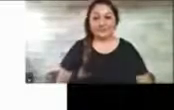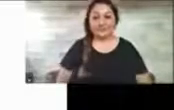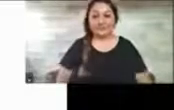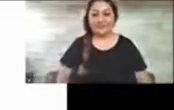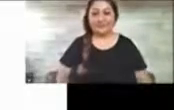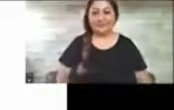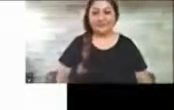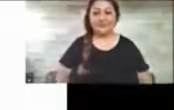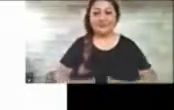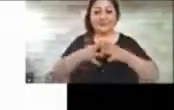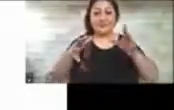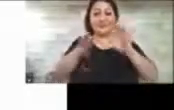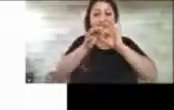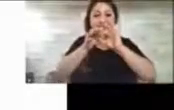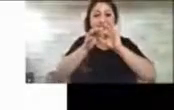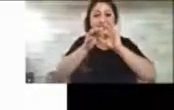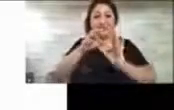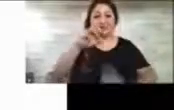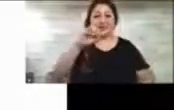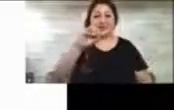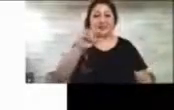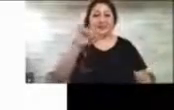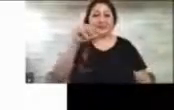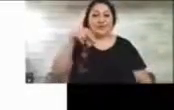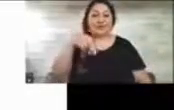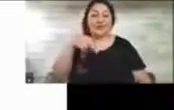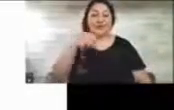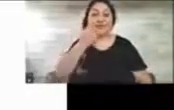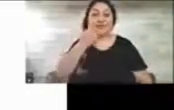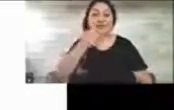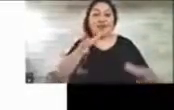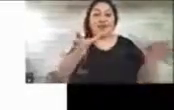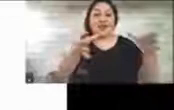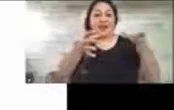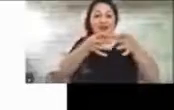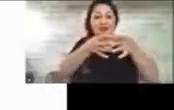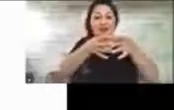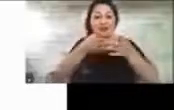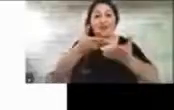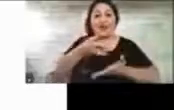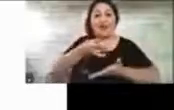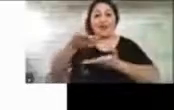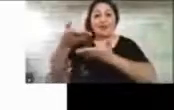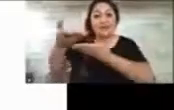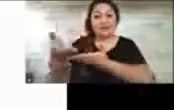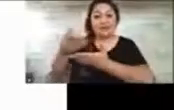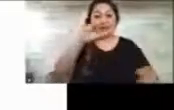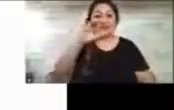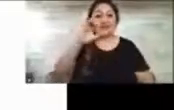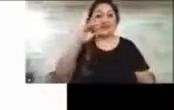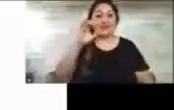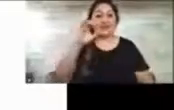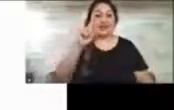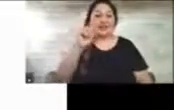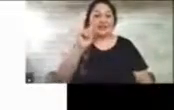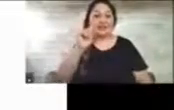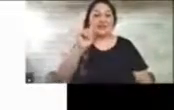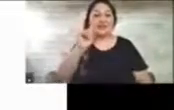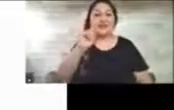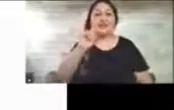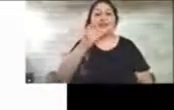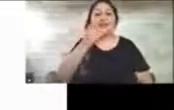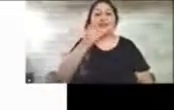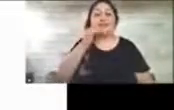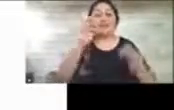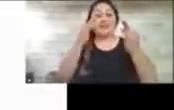Muchas gracias, Pauline. Gracias al equipo por la invitación, gracias a CDTI. Felicitar a los expositores anteriores, a